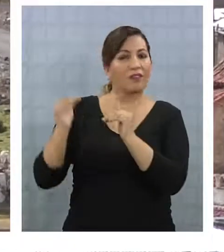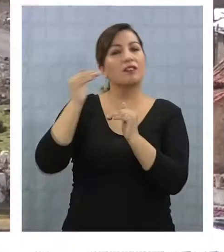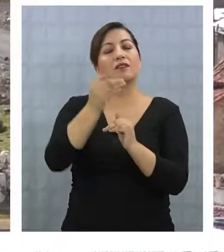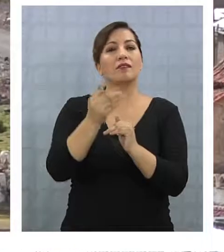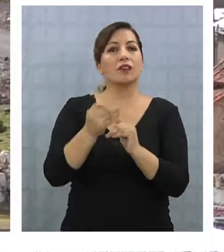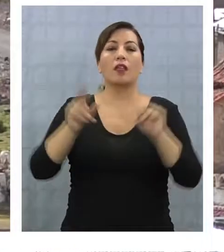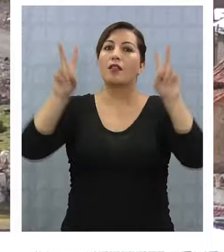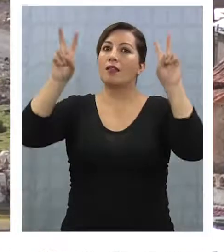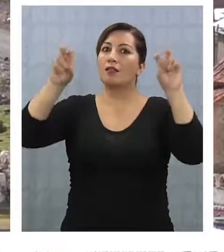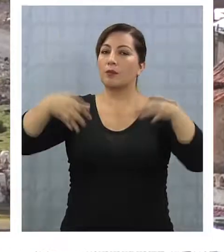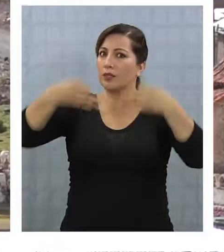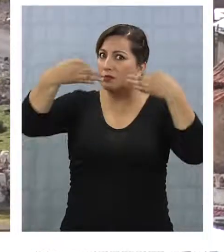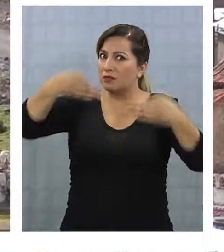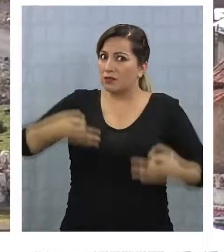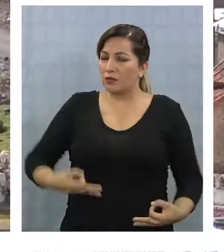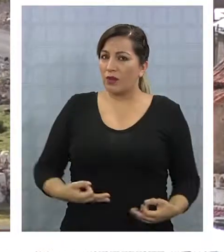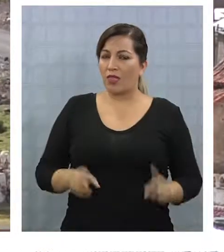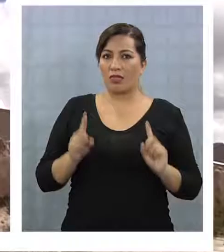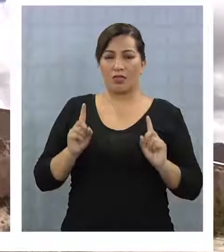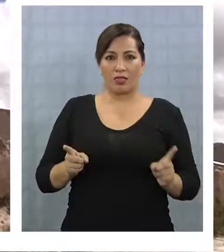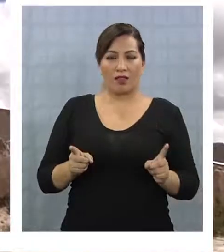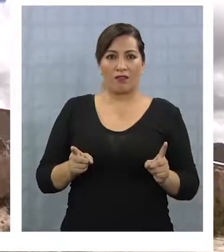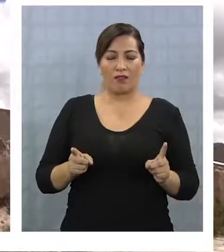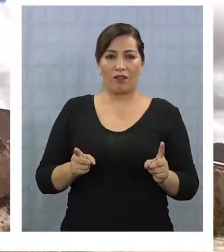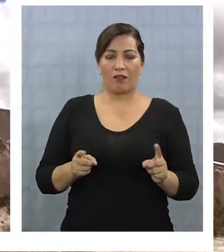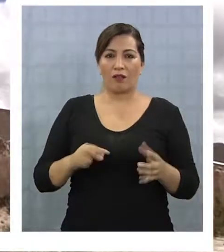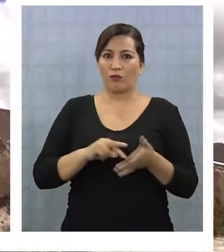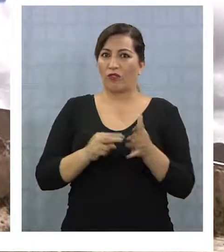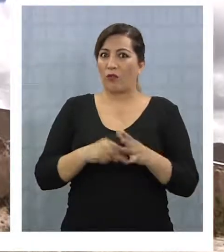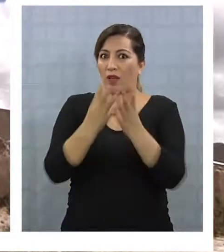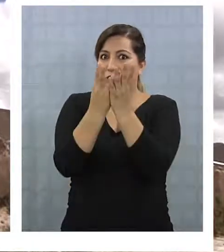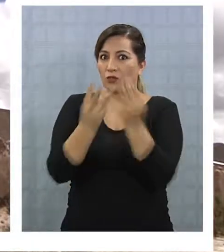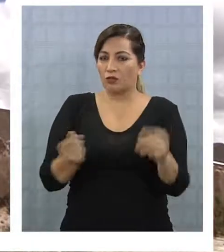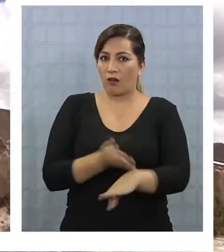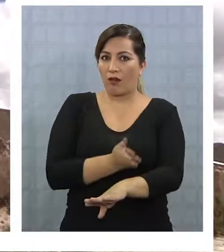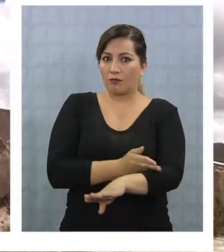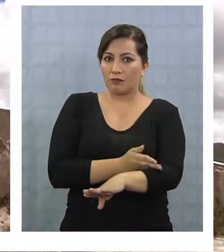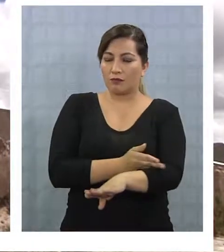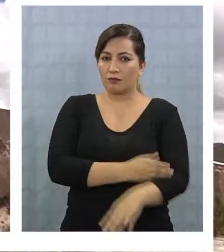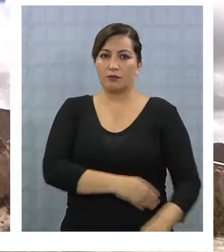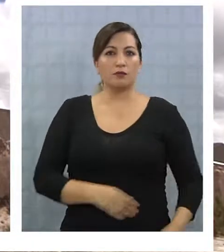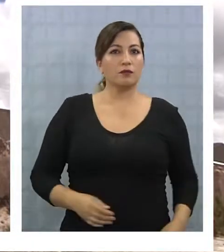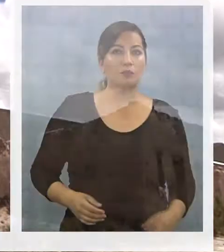de primer nivel, los temas de seguridad debieran estar resueltos.